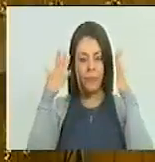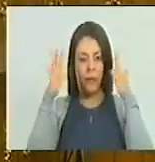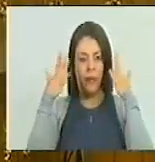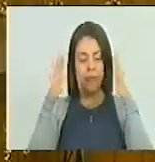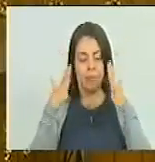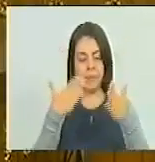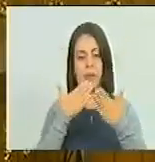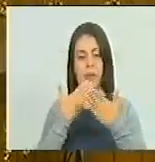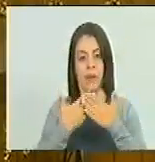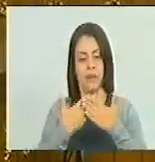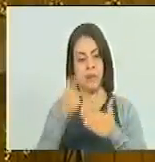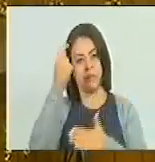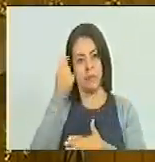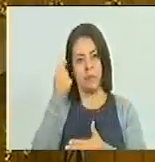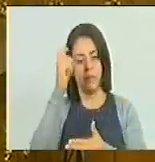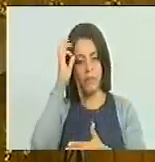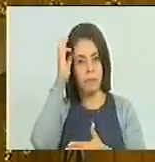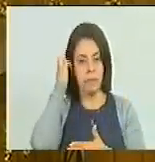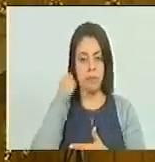Gracias, diputado.